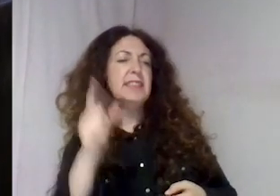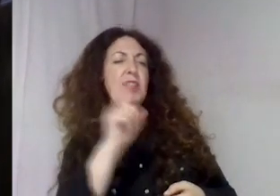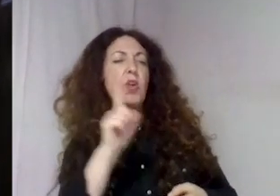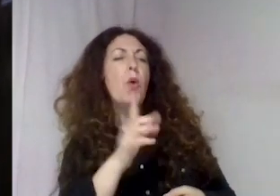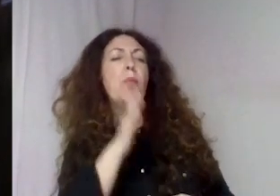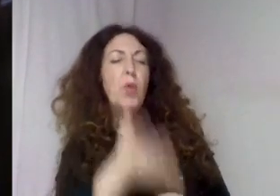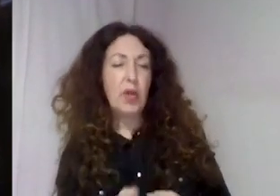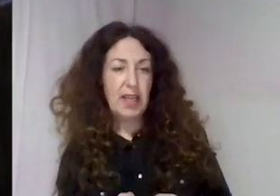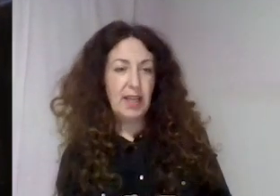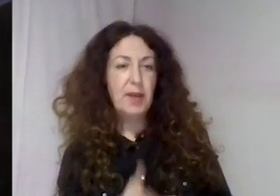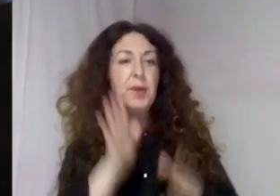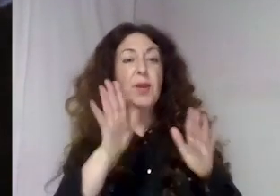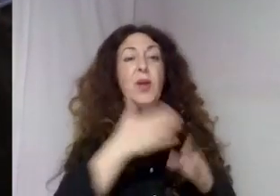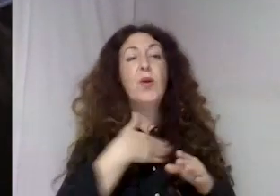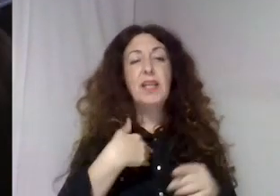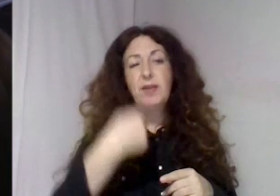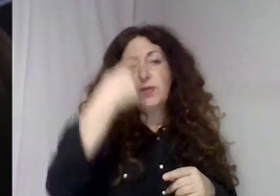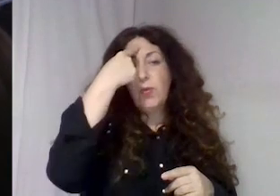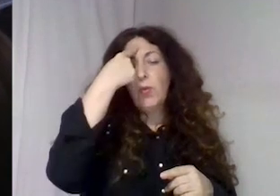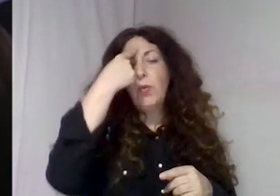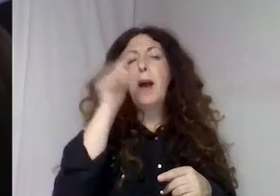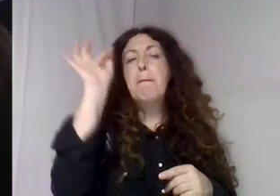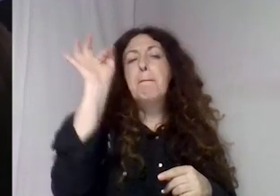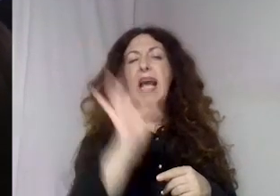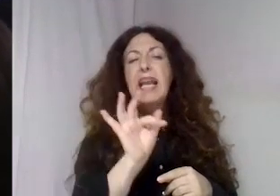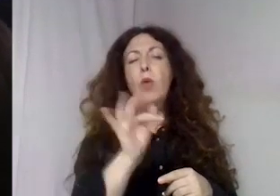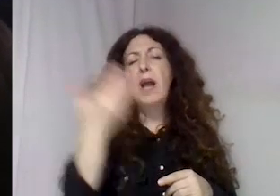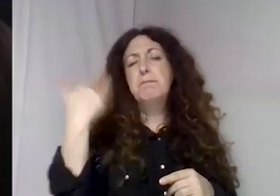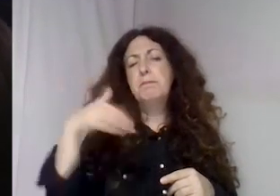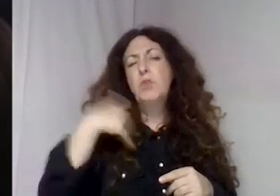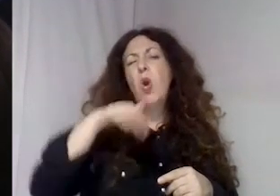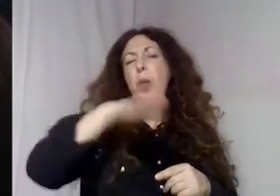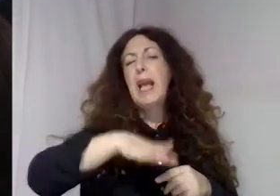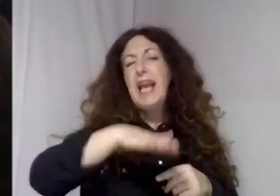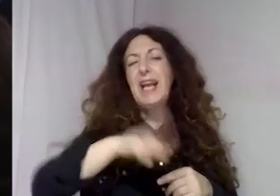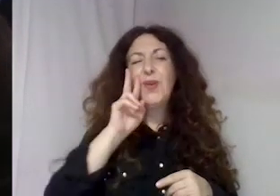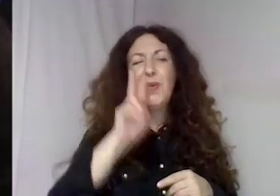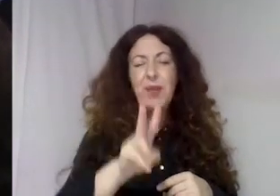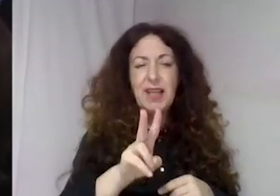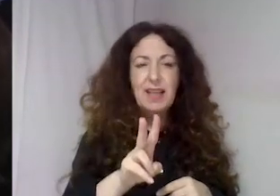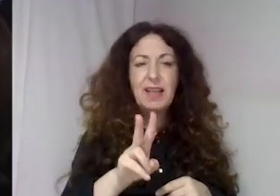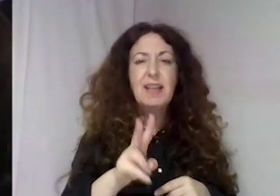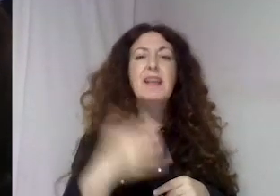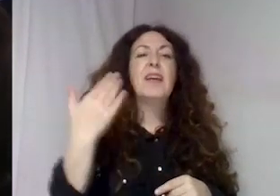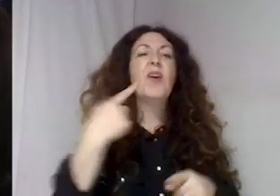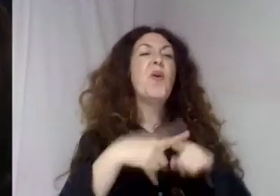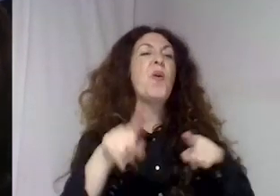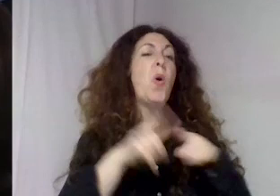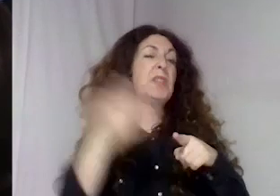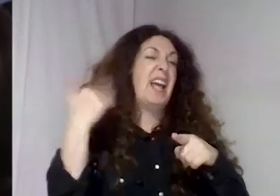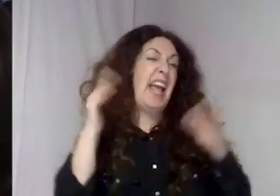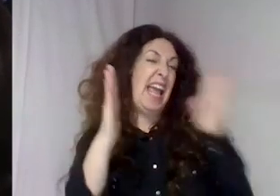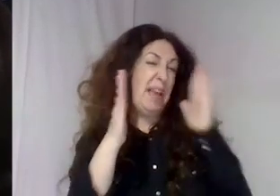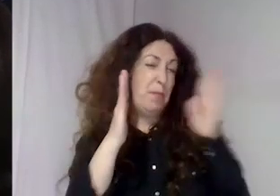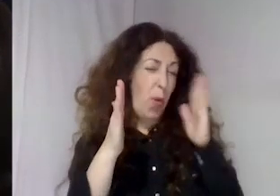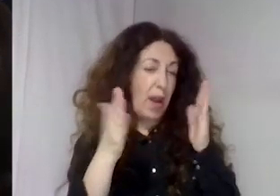Estoy completamente de acuerdo contigo, pero quiero darle un giro a esta bella conversación,